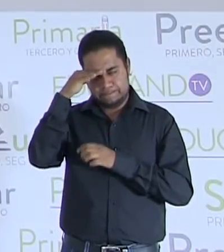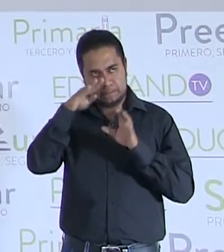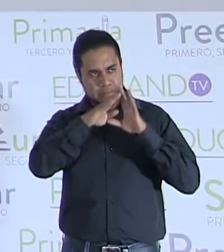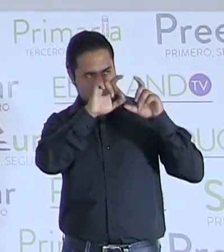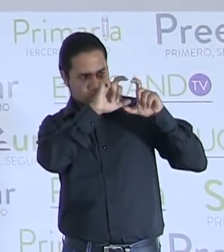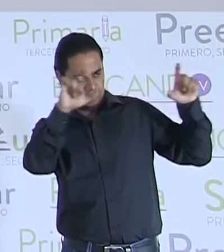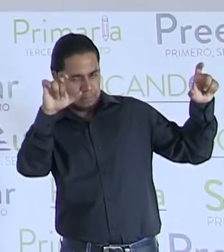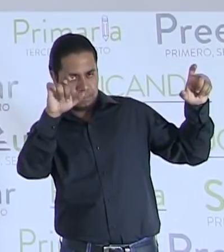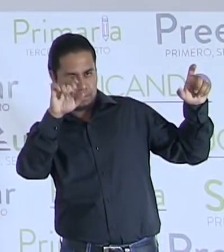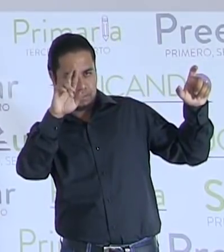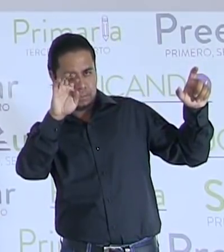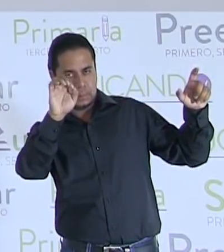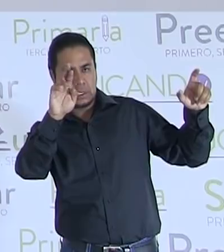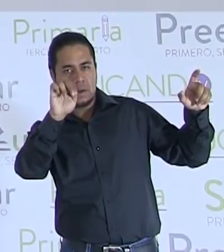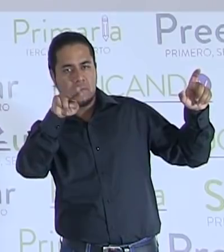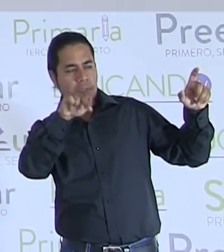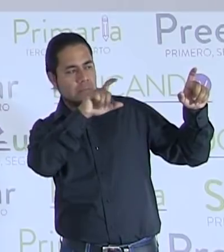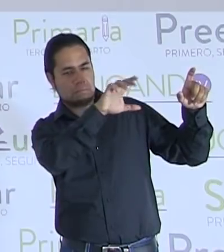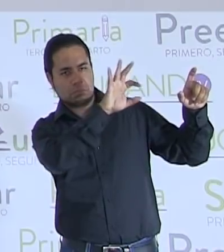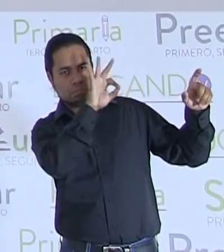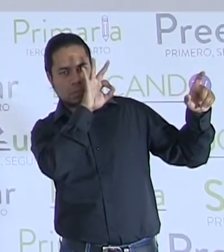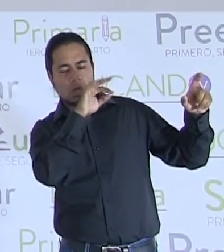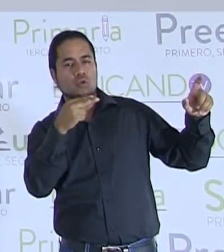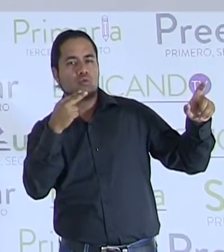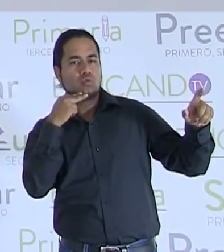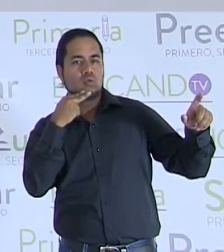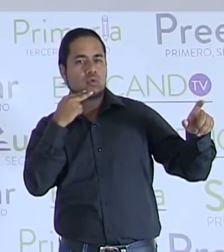refrán, utilizar un refrán,